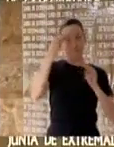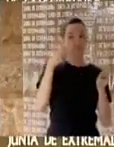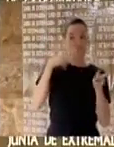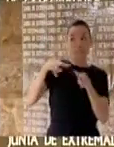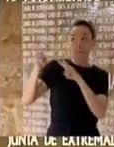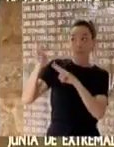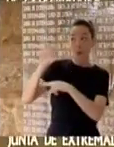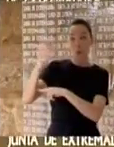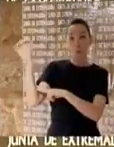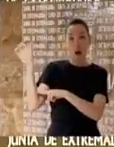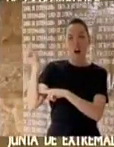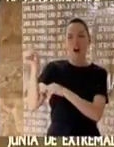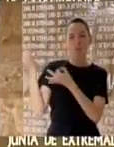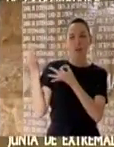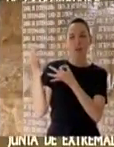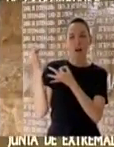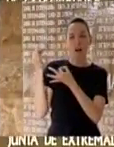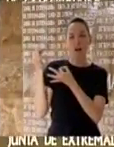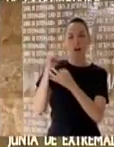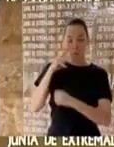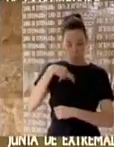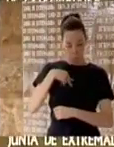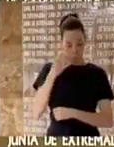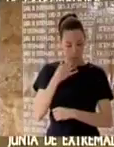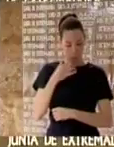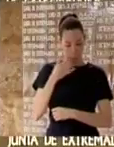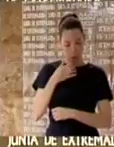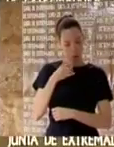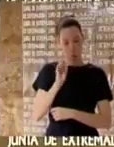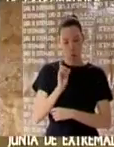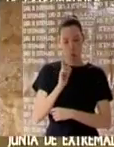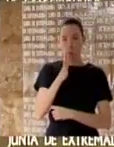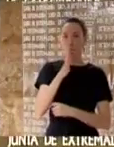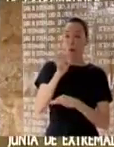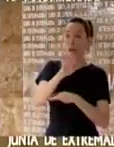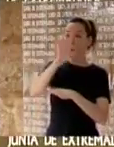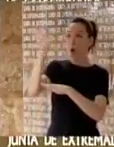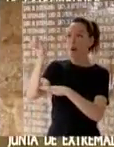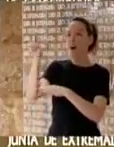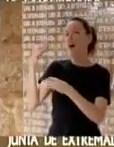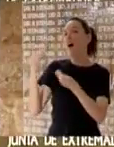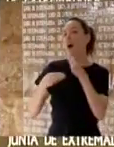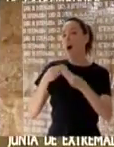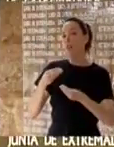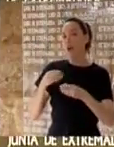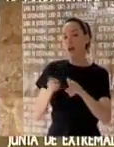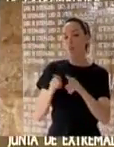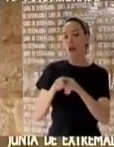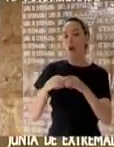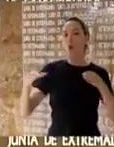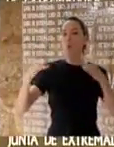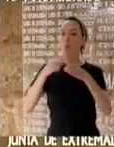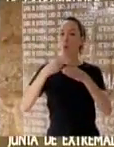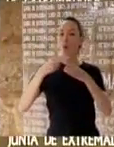tan raros. Lo que está pasando en el mundo y en Europa, ¿qué es? El auge de movimientos reaccionarios, el auge de